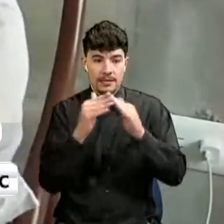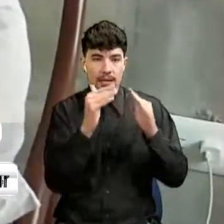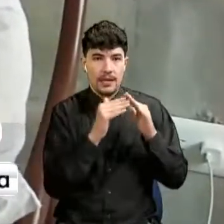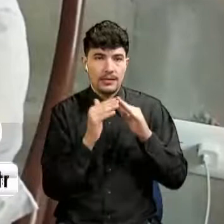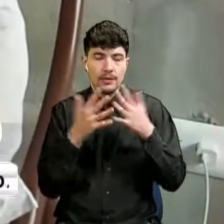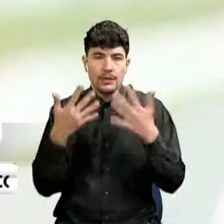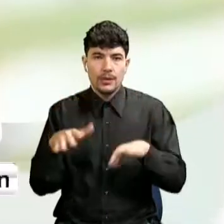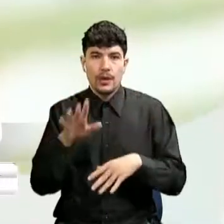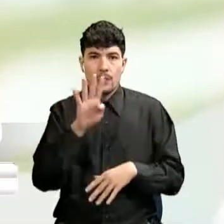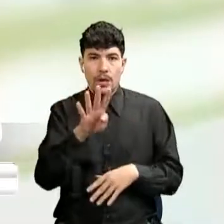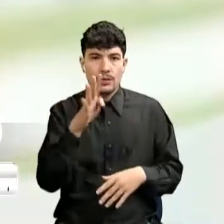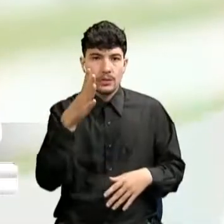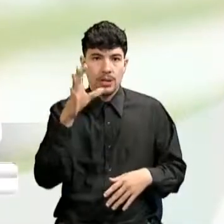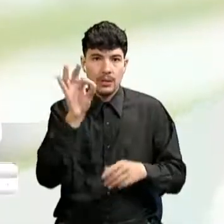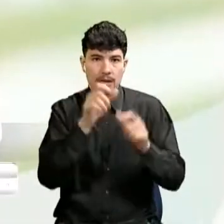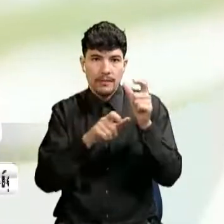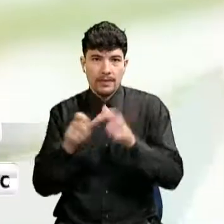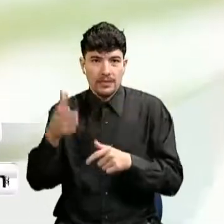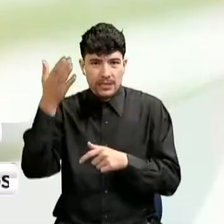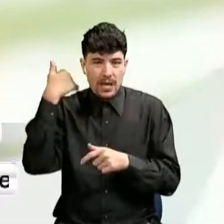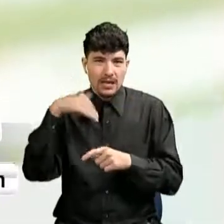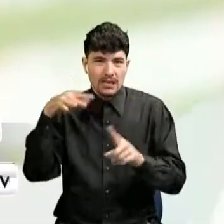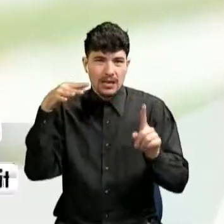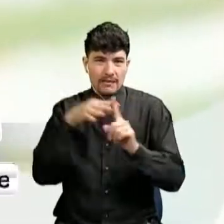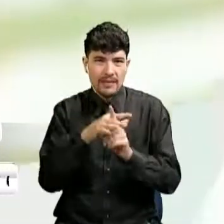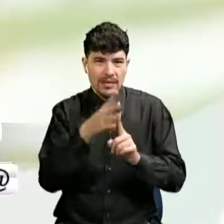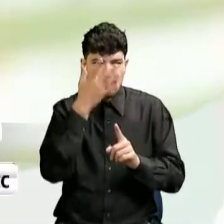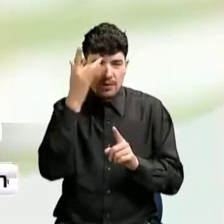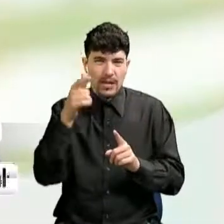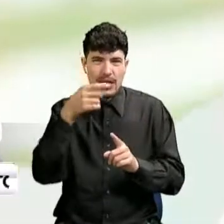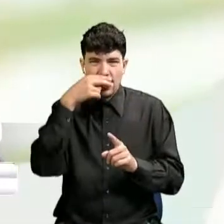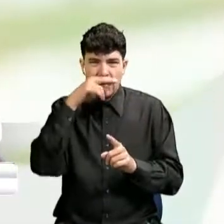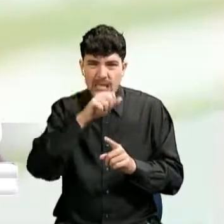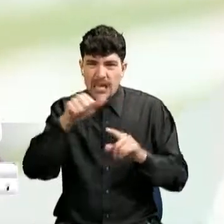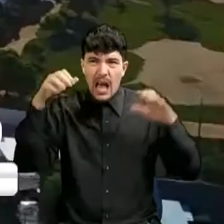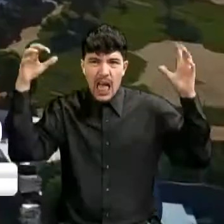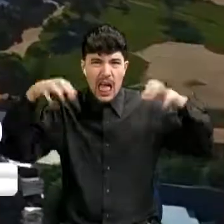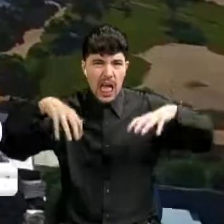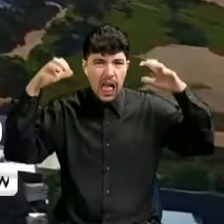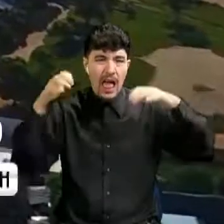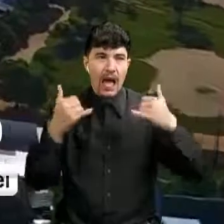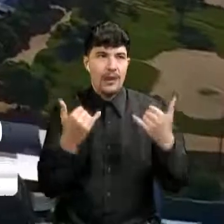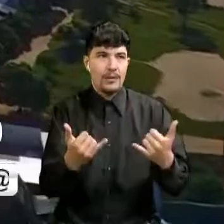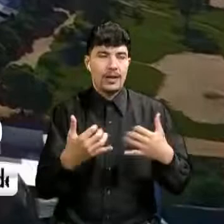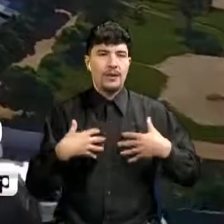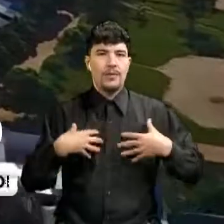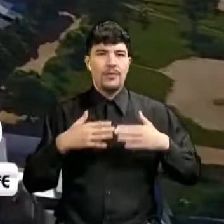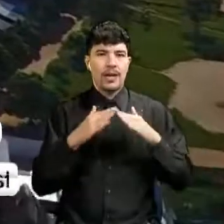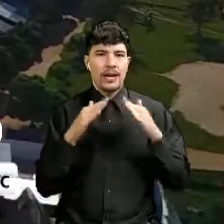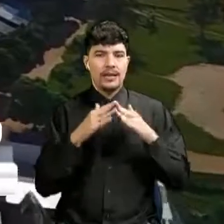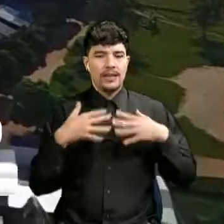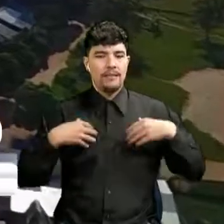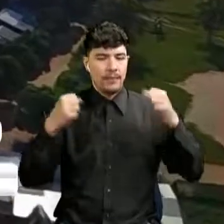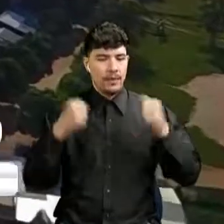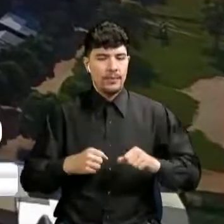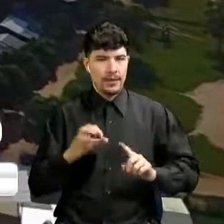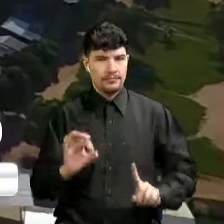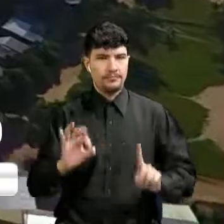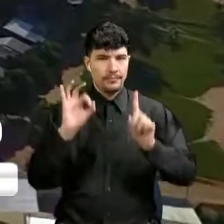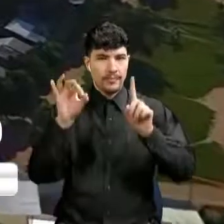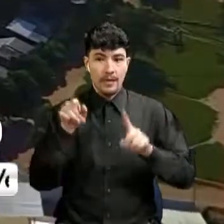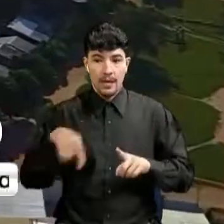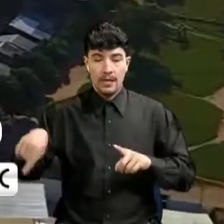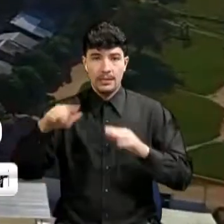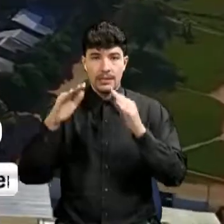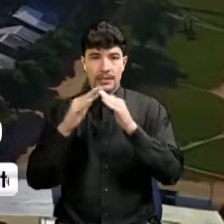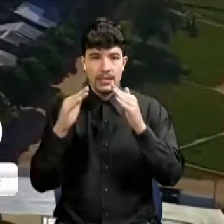450 personas que resultaron afectadas por el fenómeno de la niña tengan una vivienda propia y digna estas casas conforman